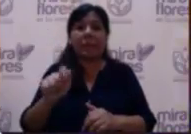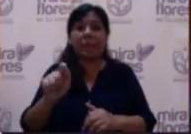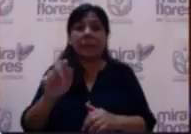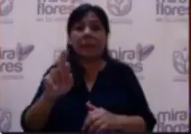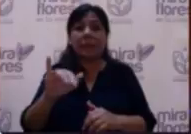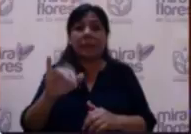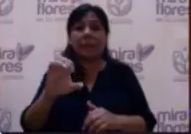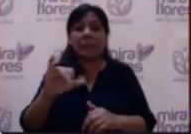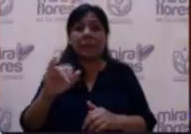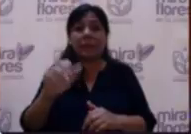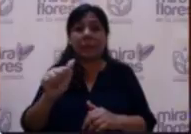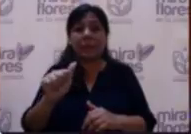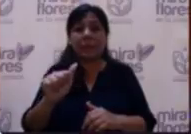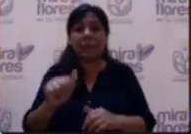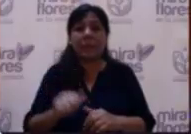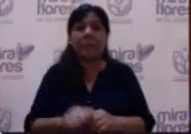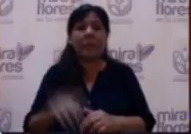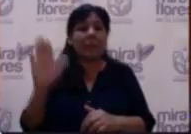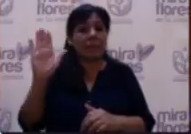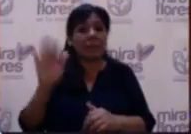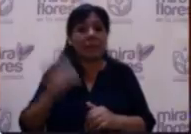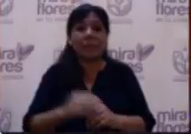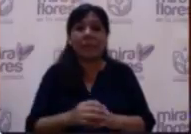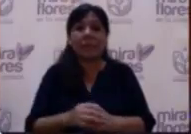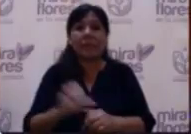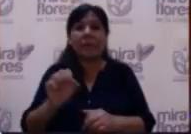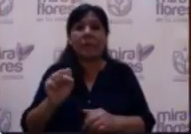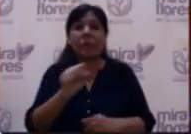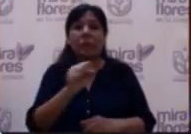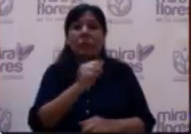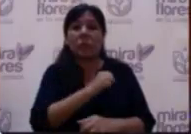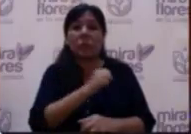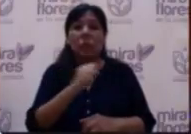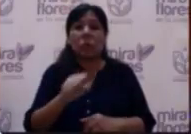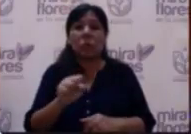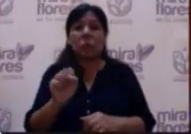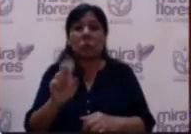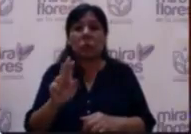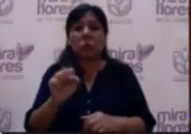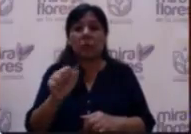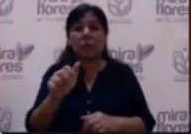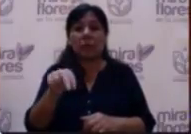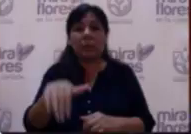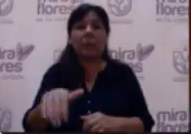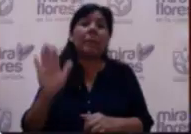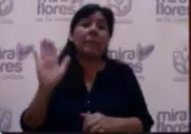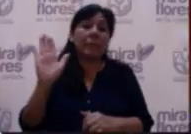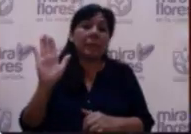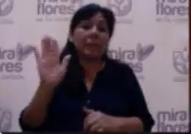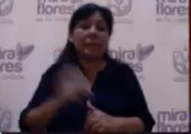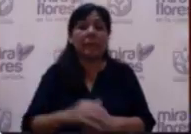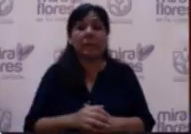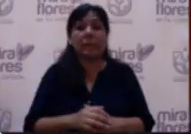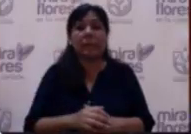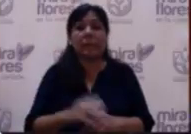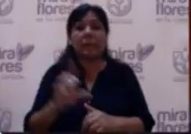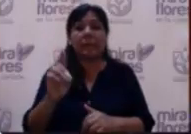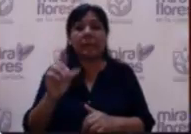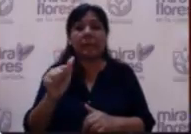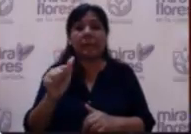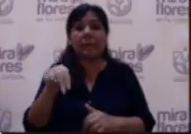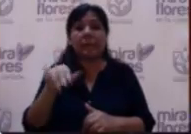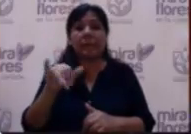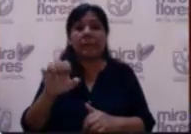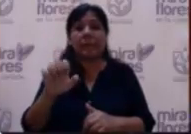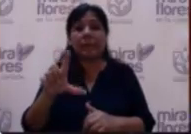del Río Jiménez de Olavide. Señora Susana Stiglitz Watson. Señorita Daniela Lozano